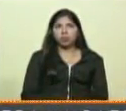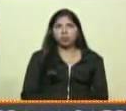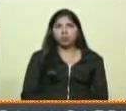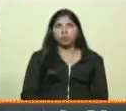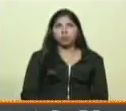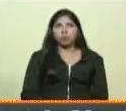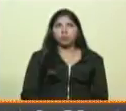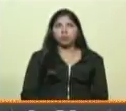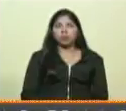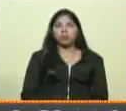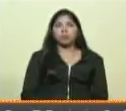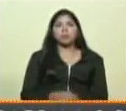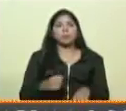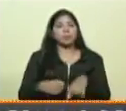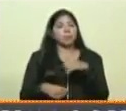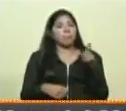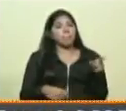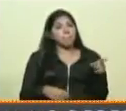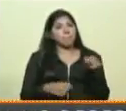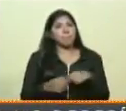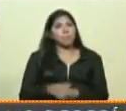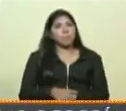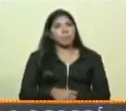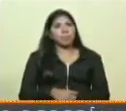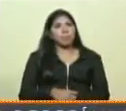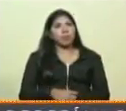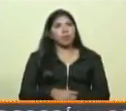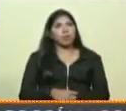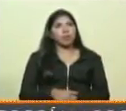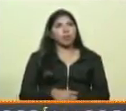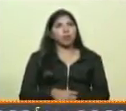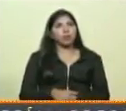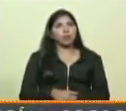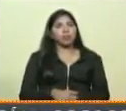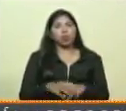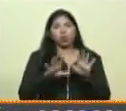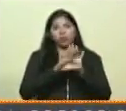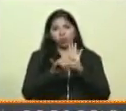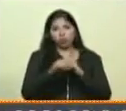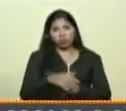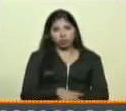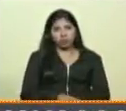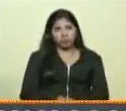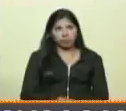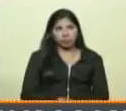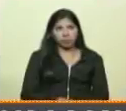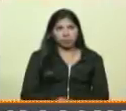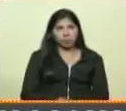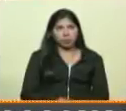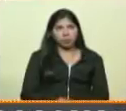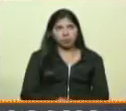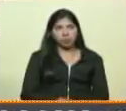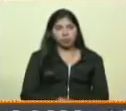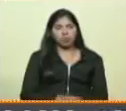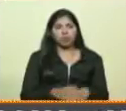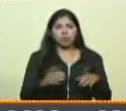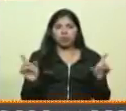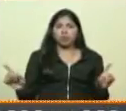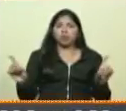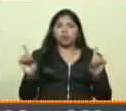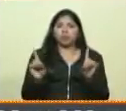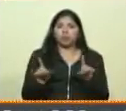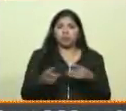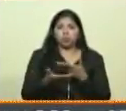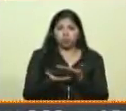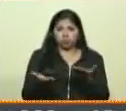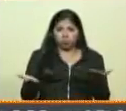Igualmente con camarada y amigo de Mil Batallas, Víctor Clark, nuestro constituyente, quien ha sido una pieza baluarte para conseguir lo que hemos